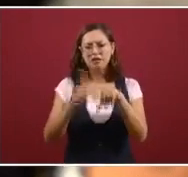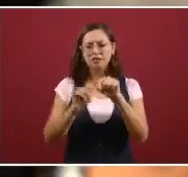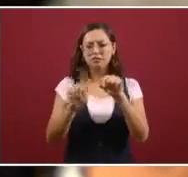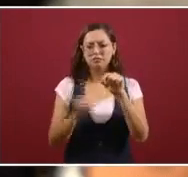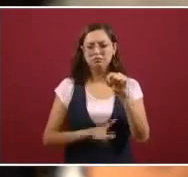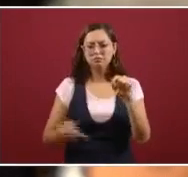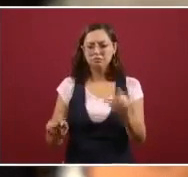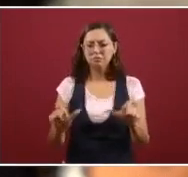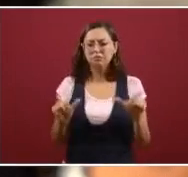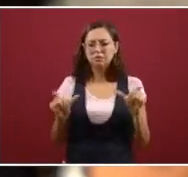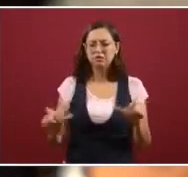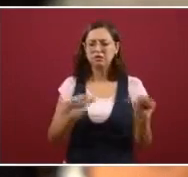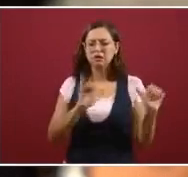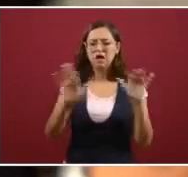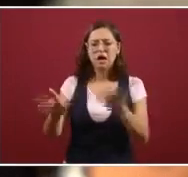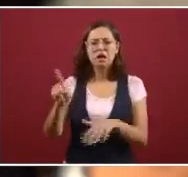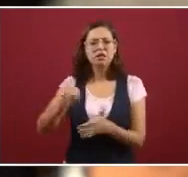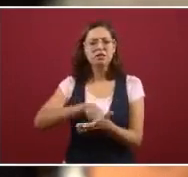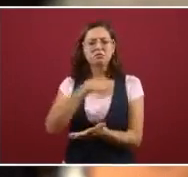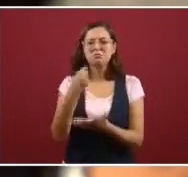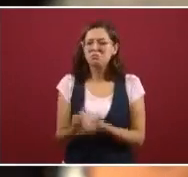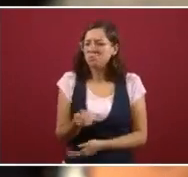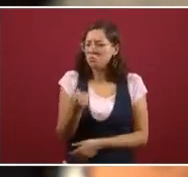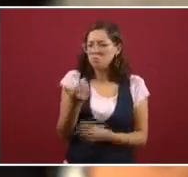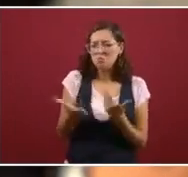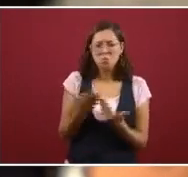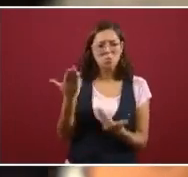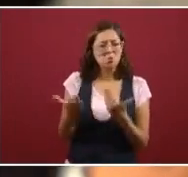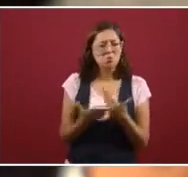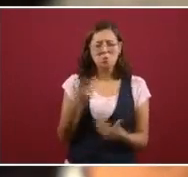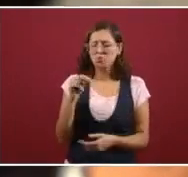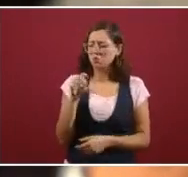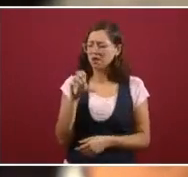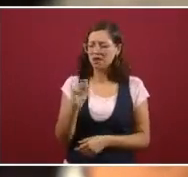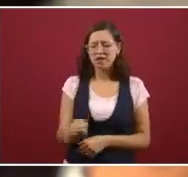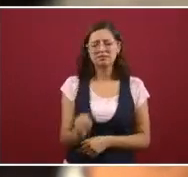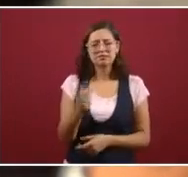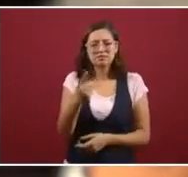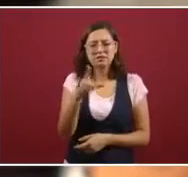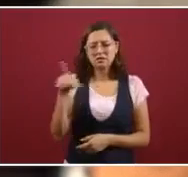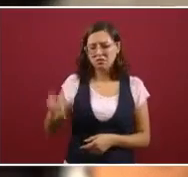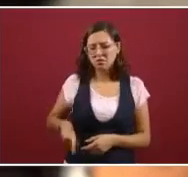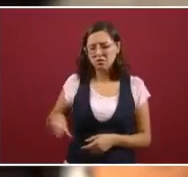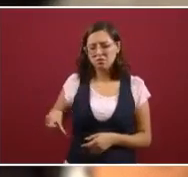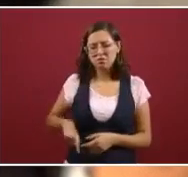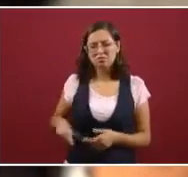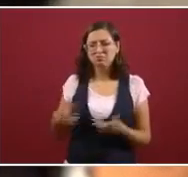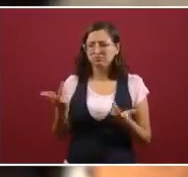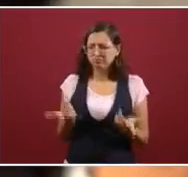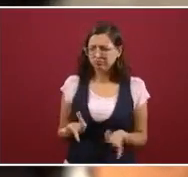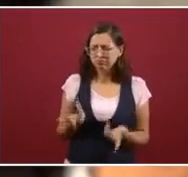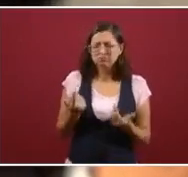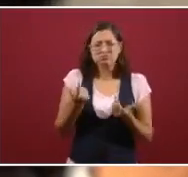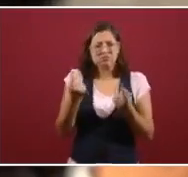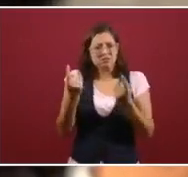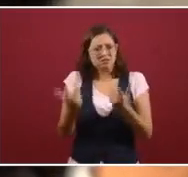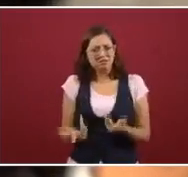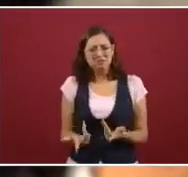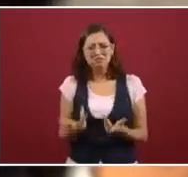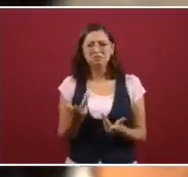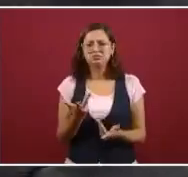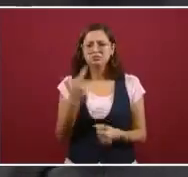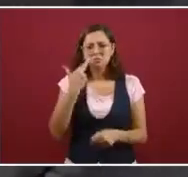que se designaron para Tamaulipas y que es el Estado el que está cumpliendo con esta función. Si se va a reunir con él y